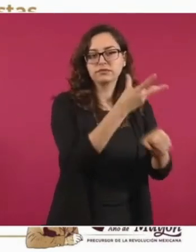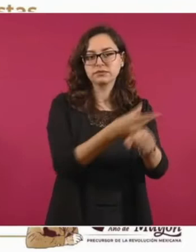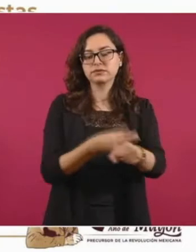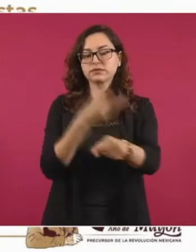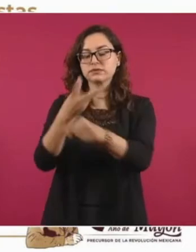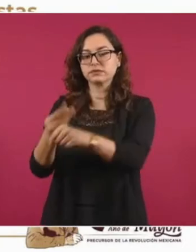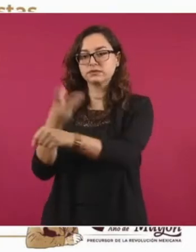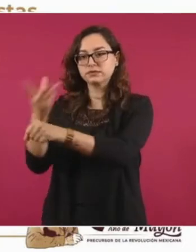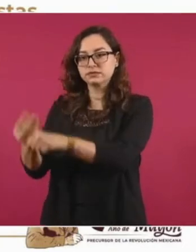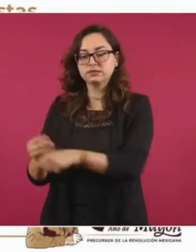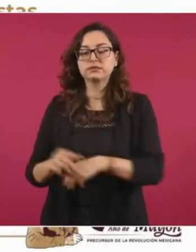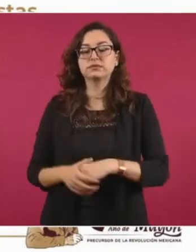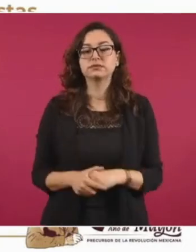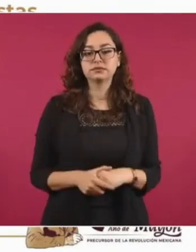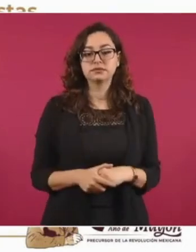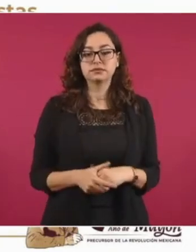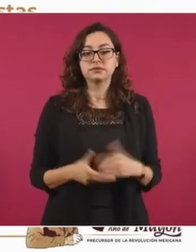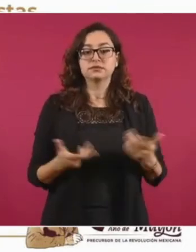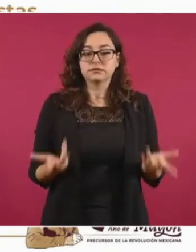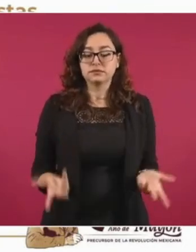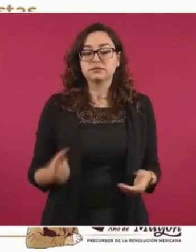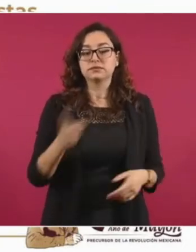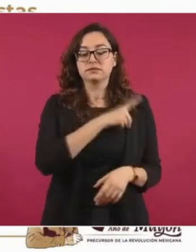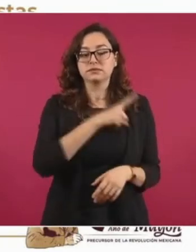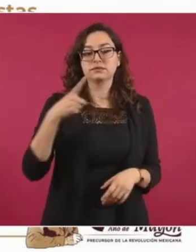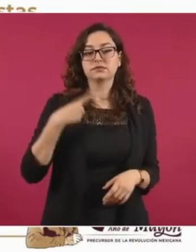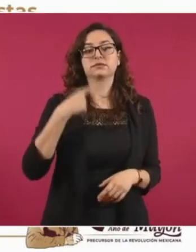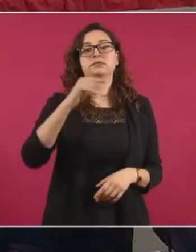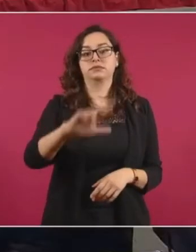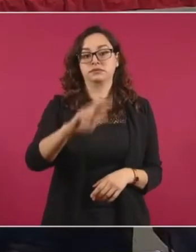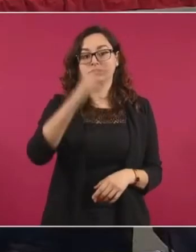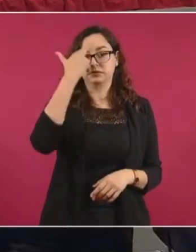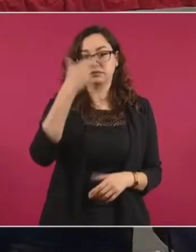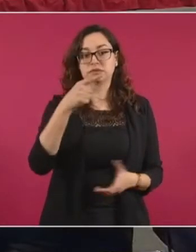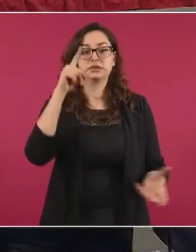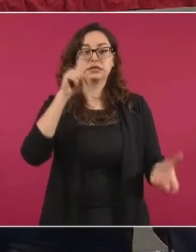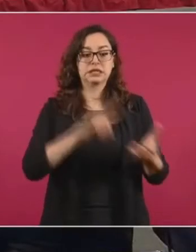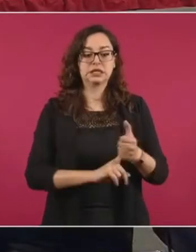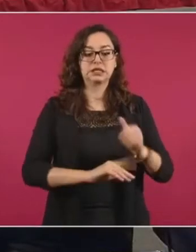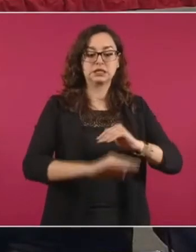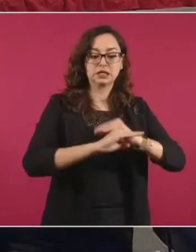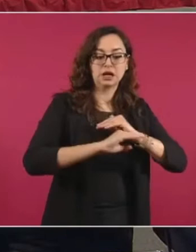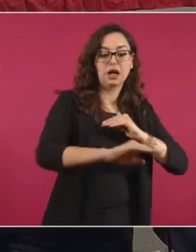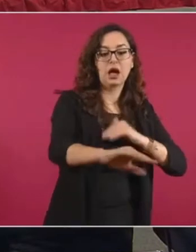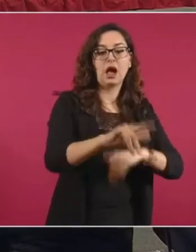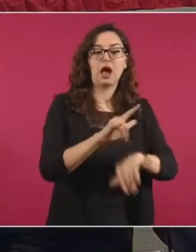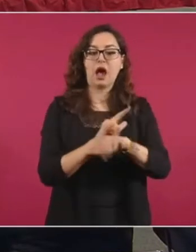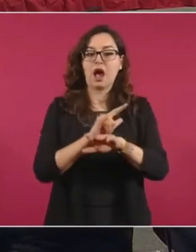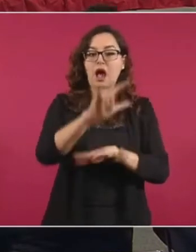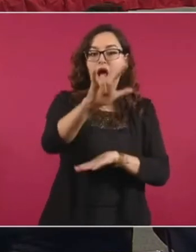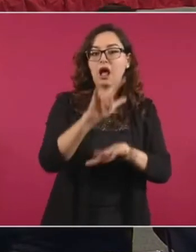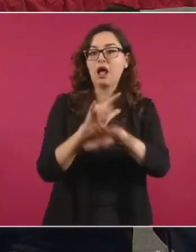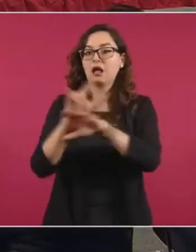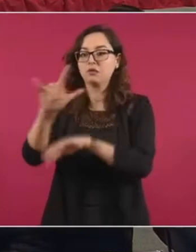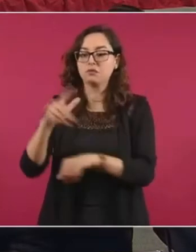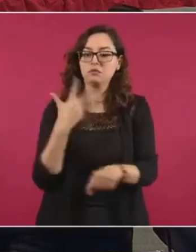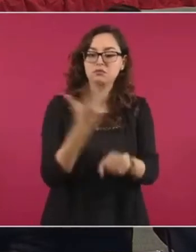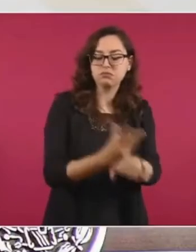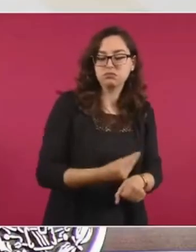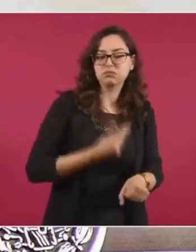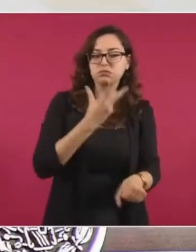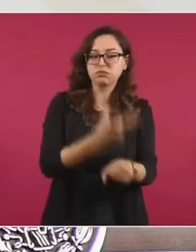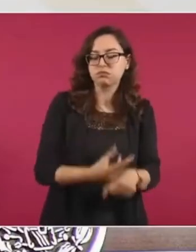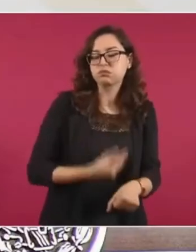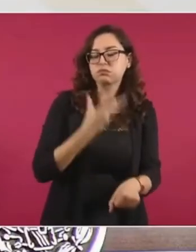que tanto las pistas como las calles de rodaje en este aeropuerto son de asfalto y requieren un mantenimiento permanente.